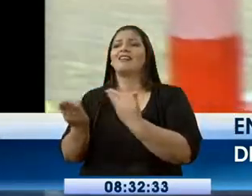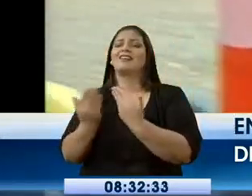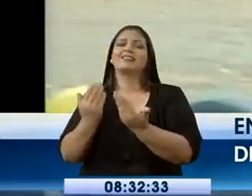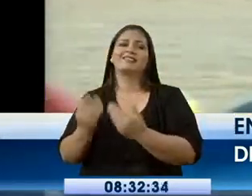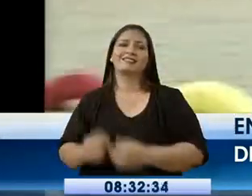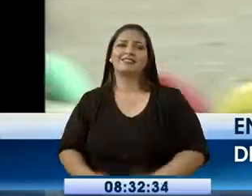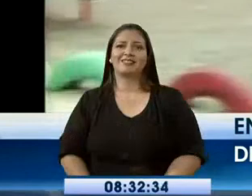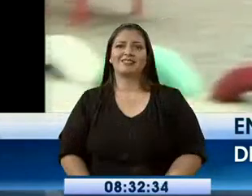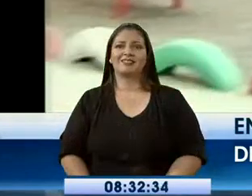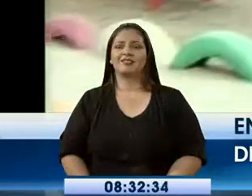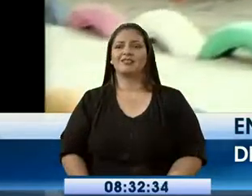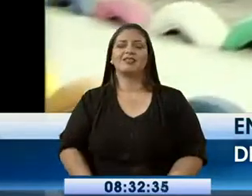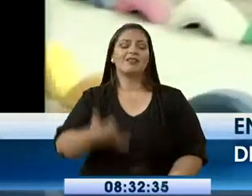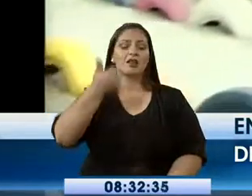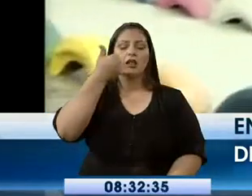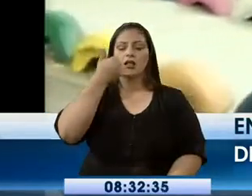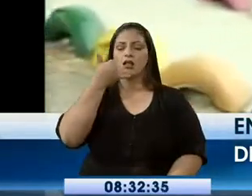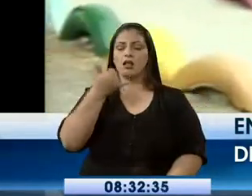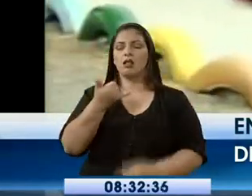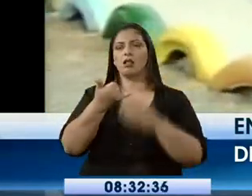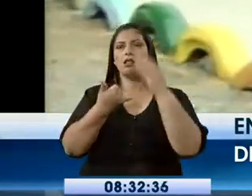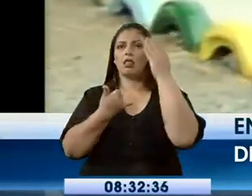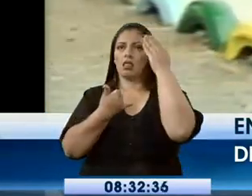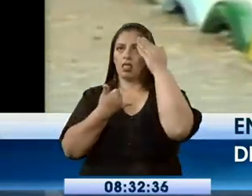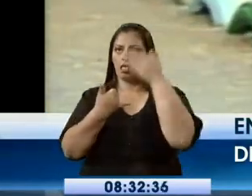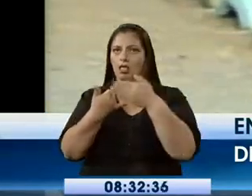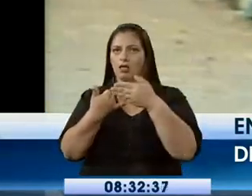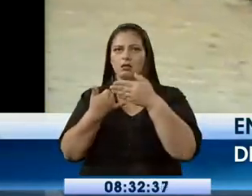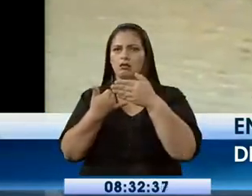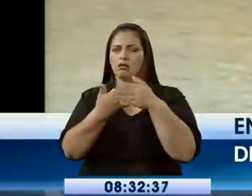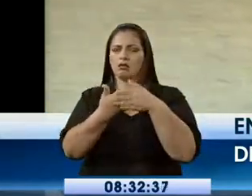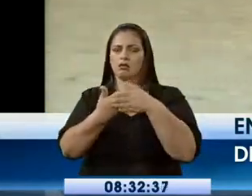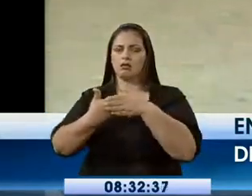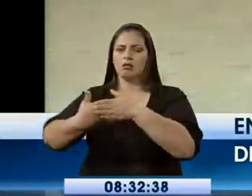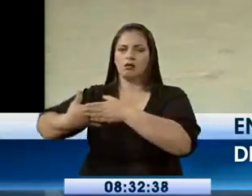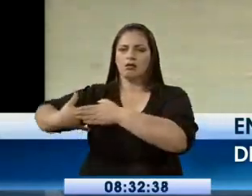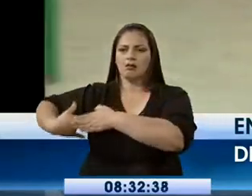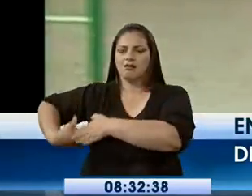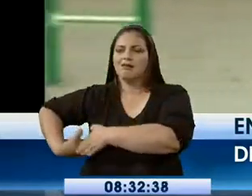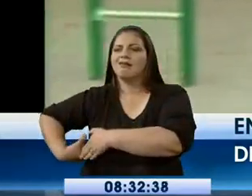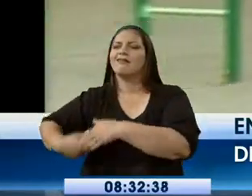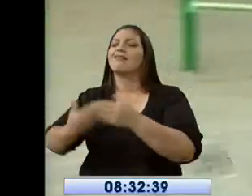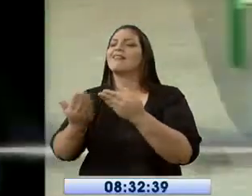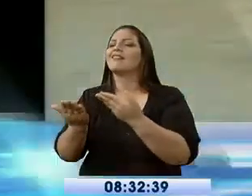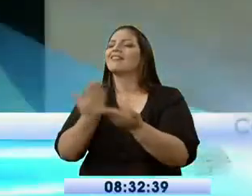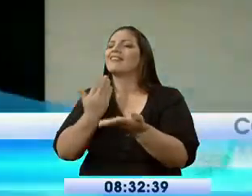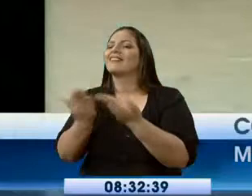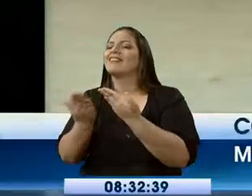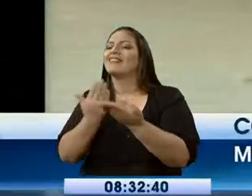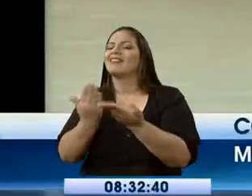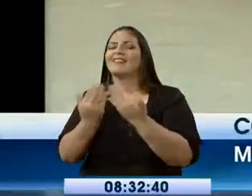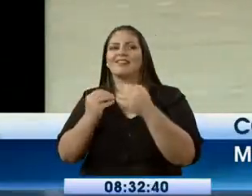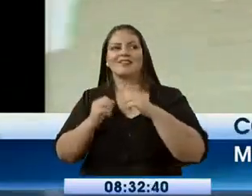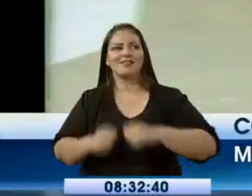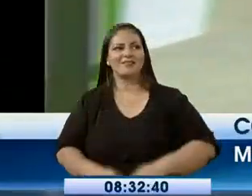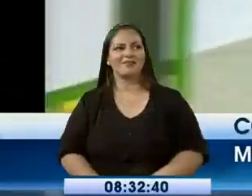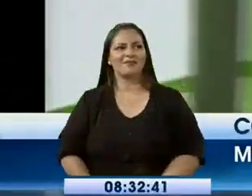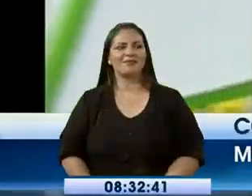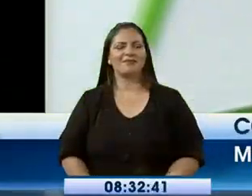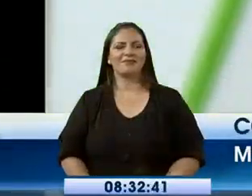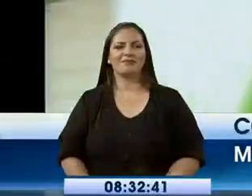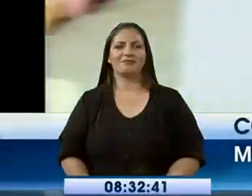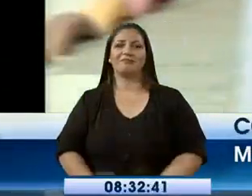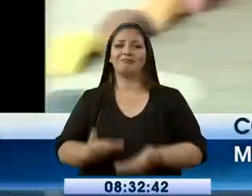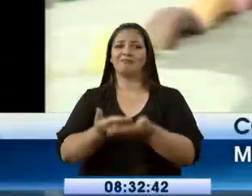ejemplo, del celular un ratito y puedan departir. Y aquí están ellos, los autores de todo lo que estamos